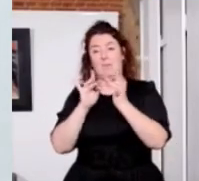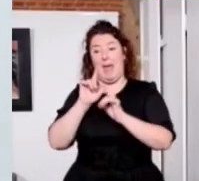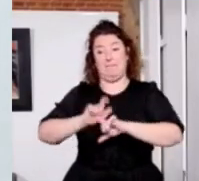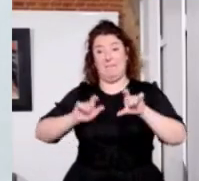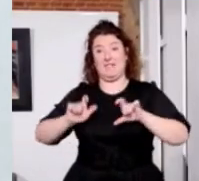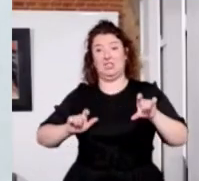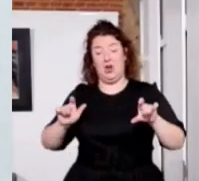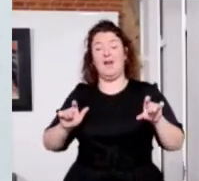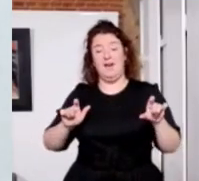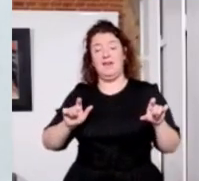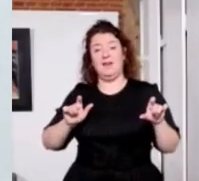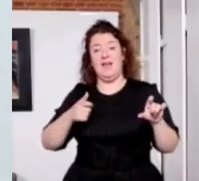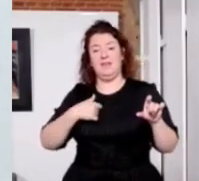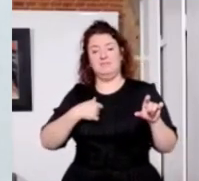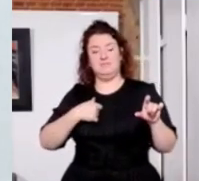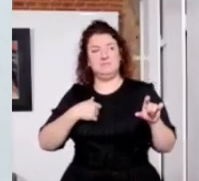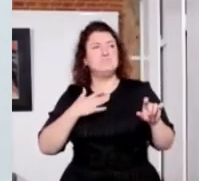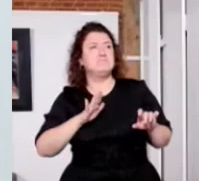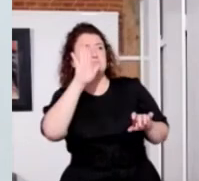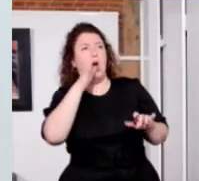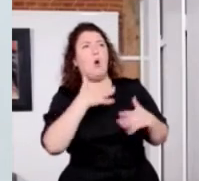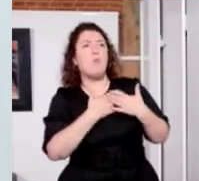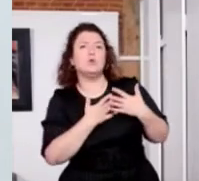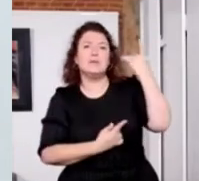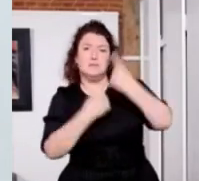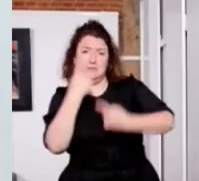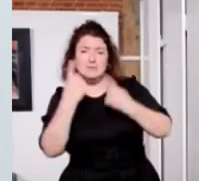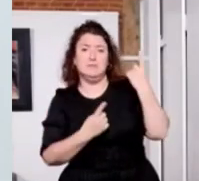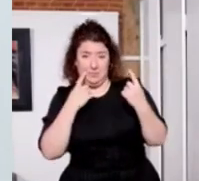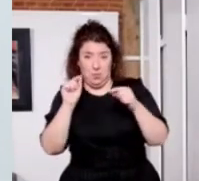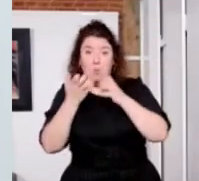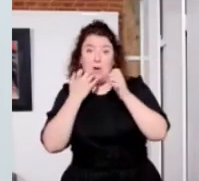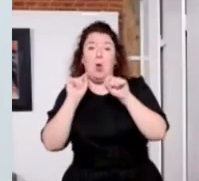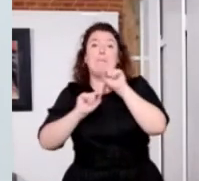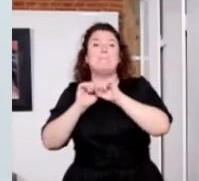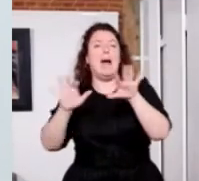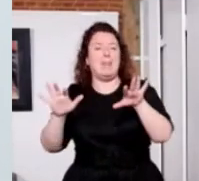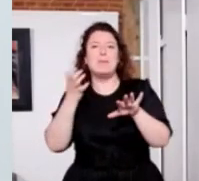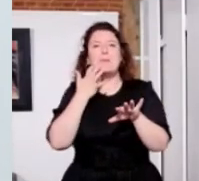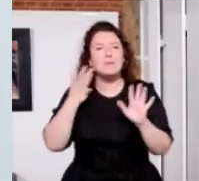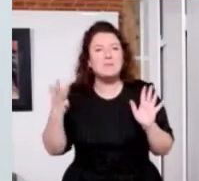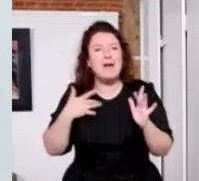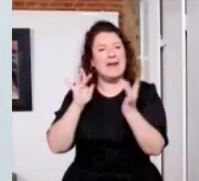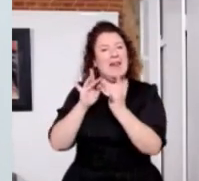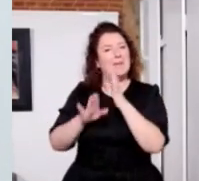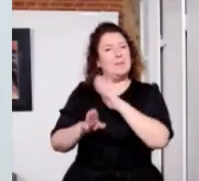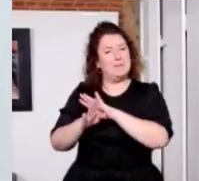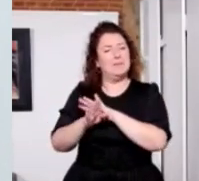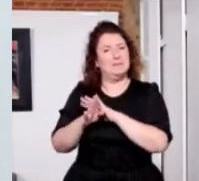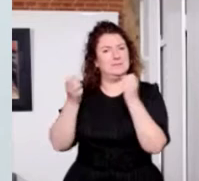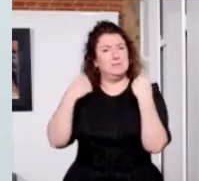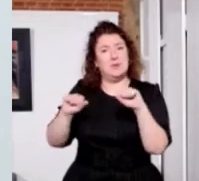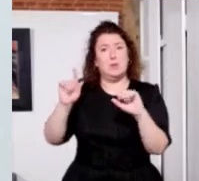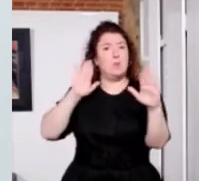también hacen voluntariado de manera puntual, y eso ha ocurrido en la pandemia, pues tener algún tipo de relación independientemente de que